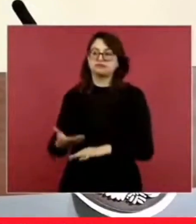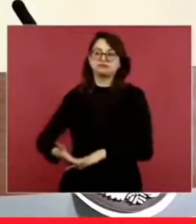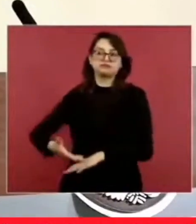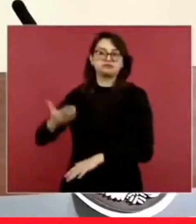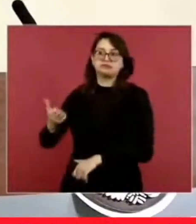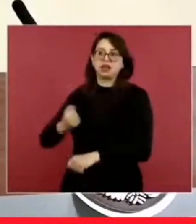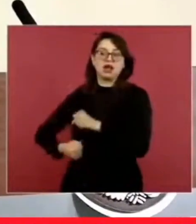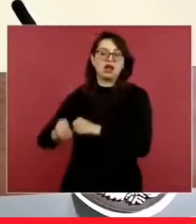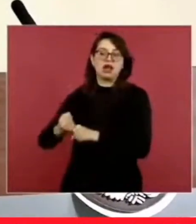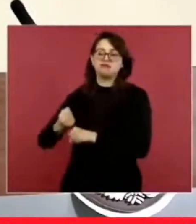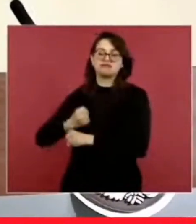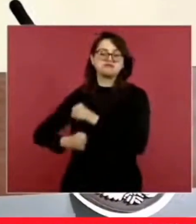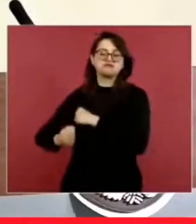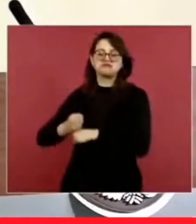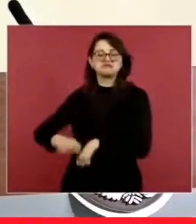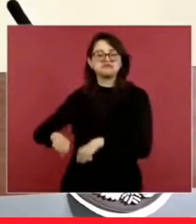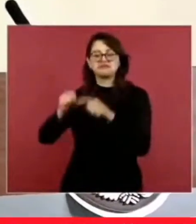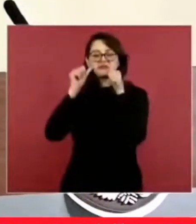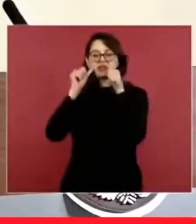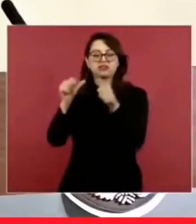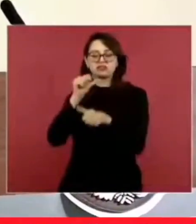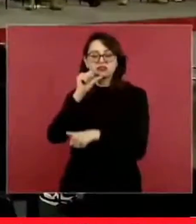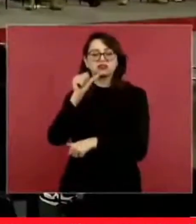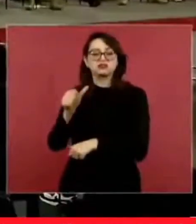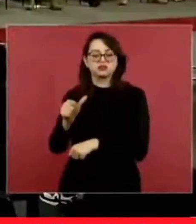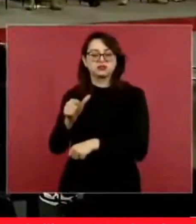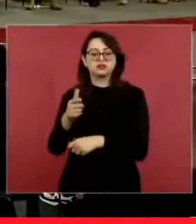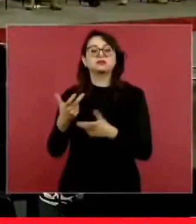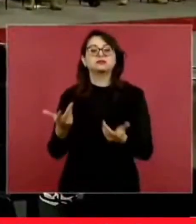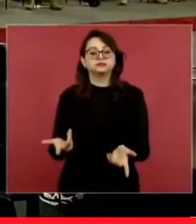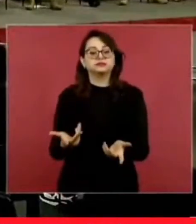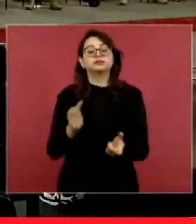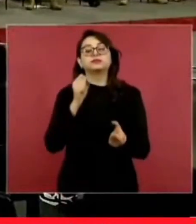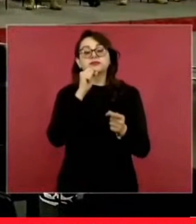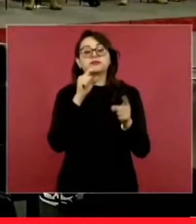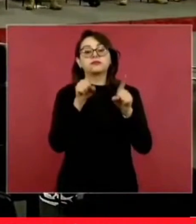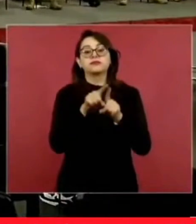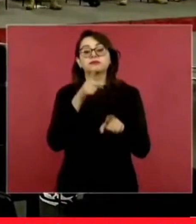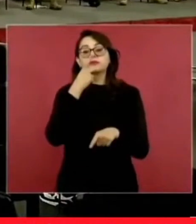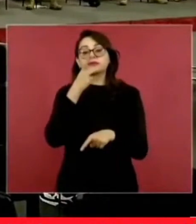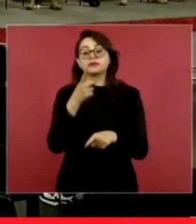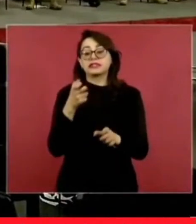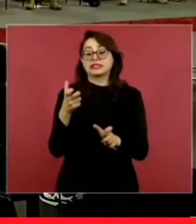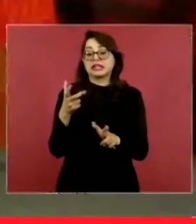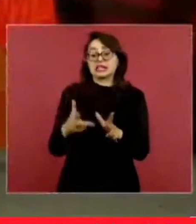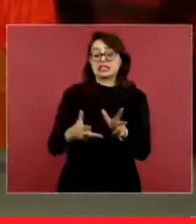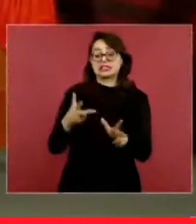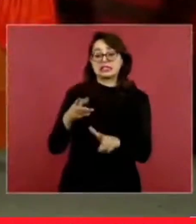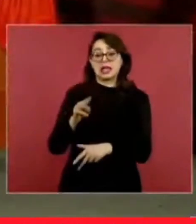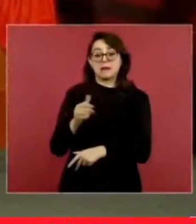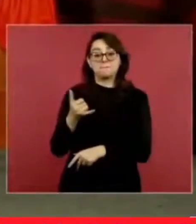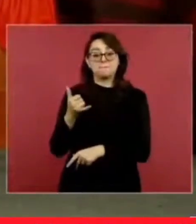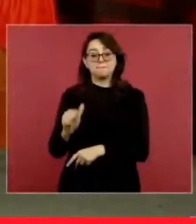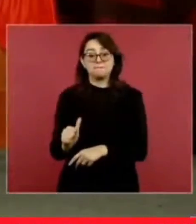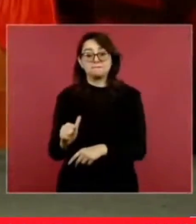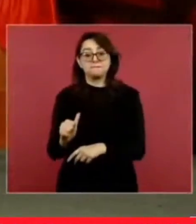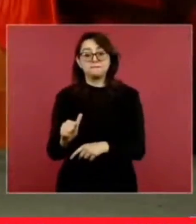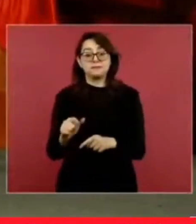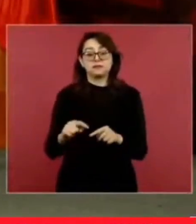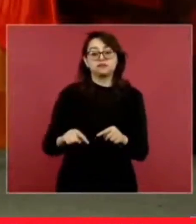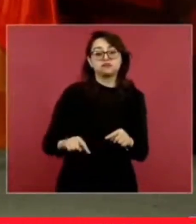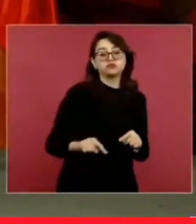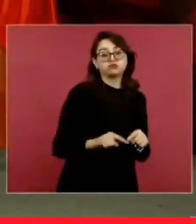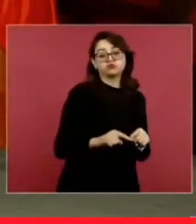aisladas de esa exitosa actividad turística y como lo dije al principio el tren maya está recorriendo quintana yo